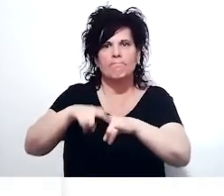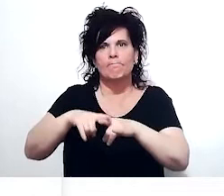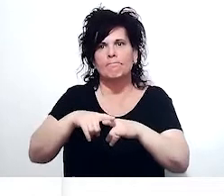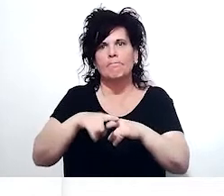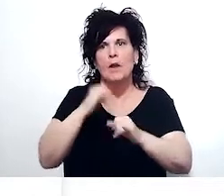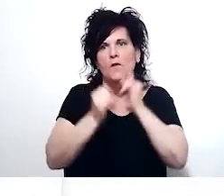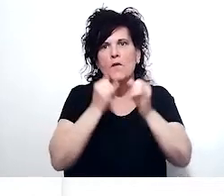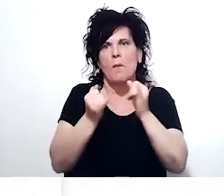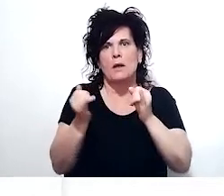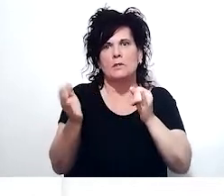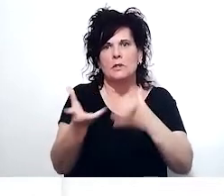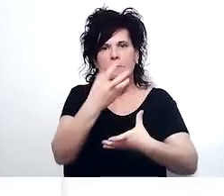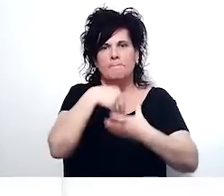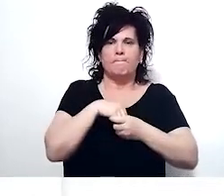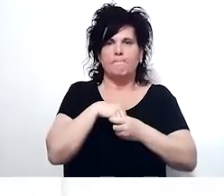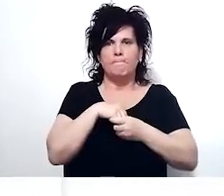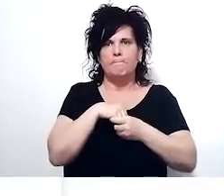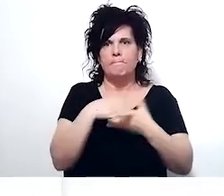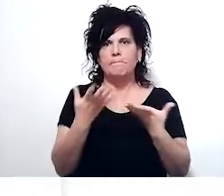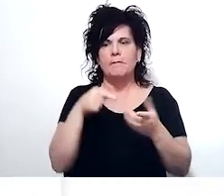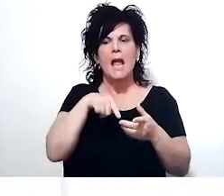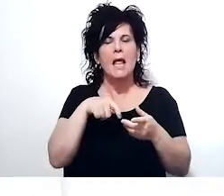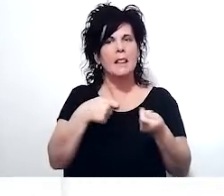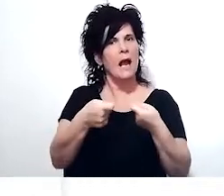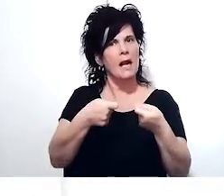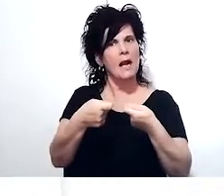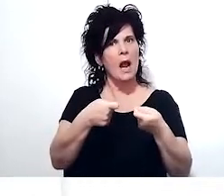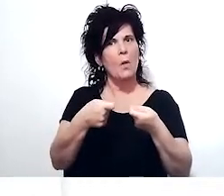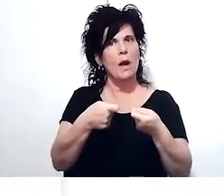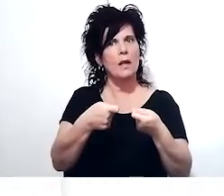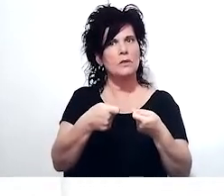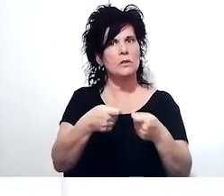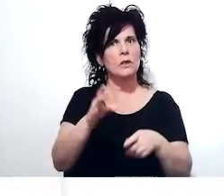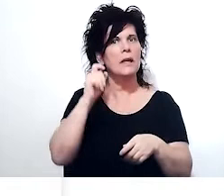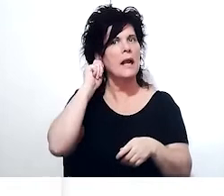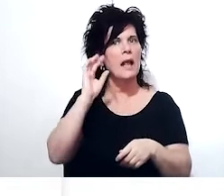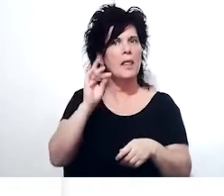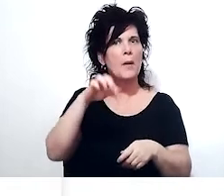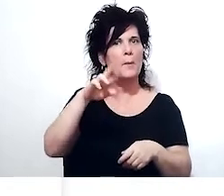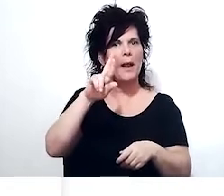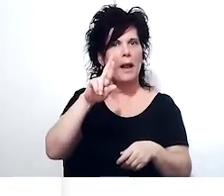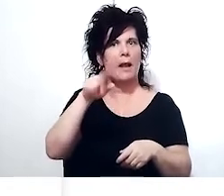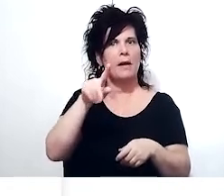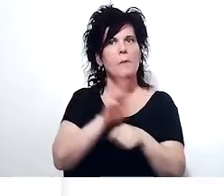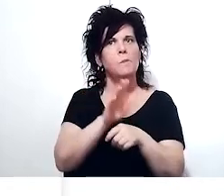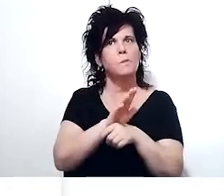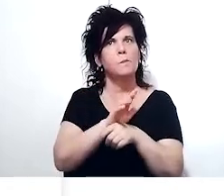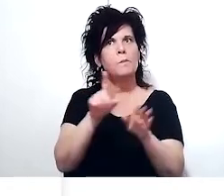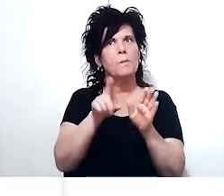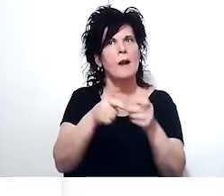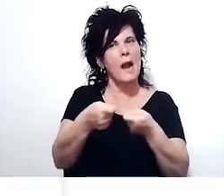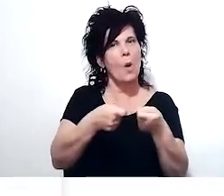están acumulando gran cantidad de datos. Entonces, esta regulación del GDPR se convirtió en una